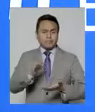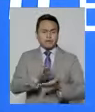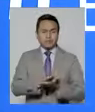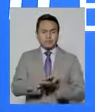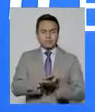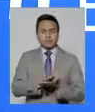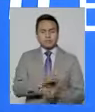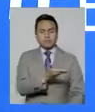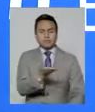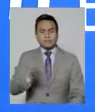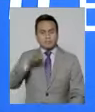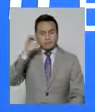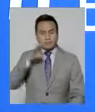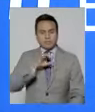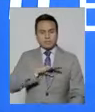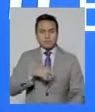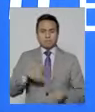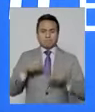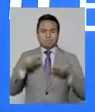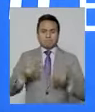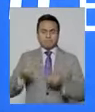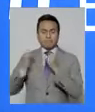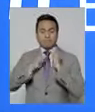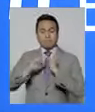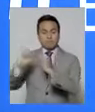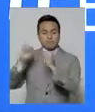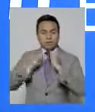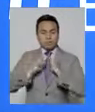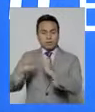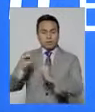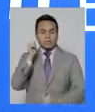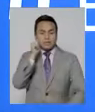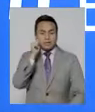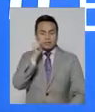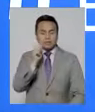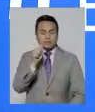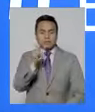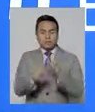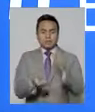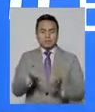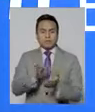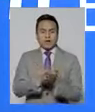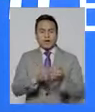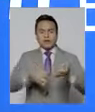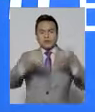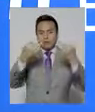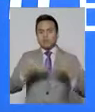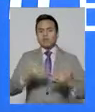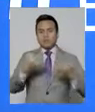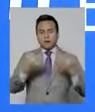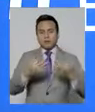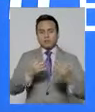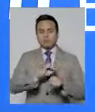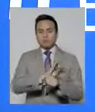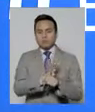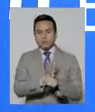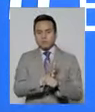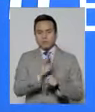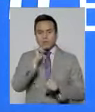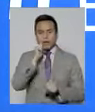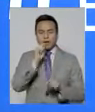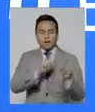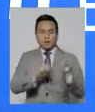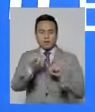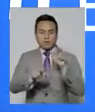Como ustedes bien saben, Chile actualmente informa en un reporte diario aquellos fallecidos confirmados por COVID-19, es decir,